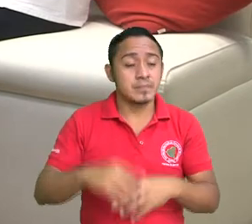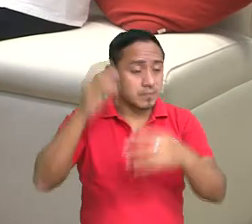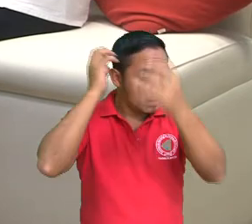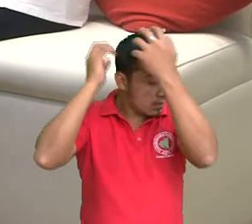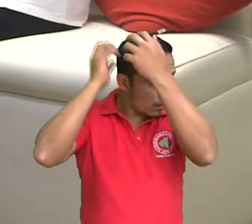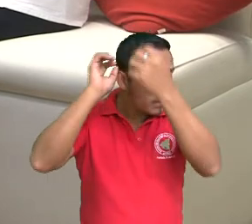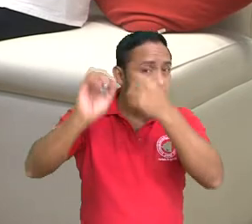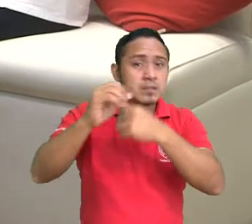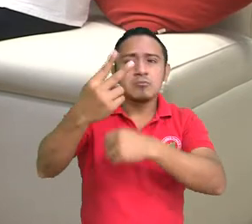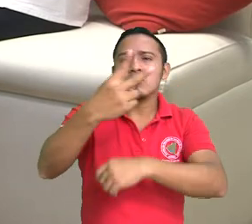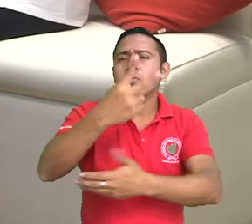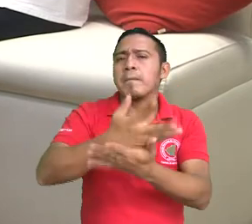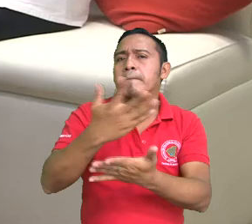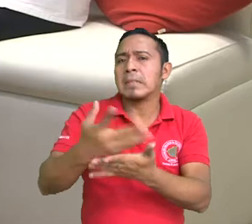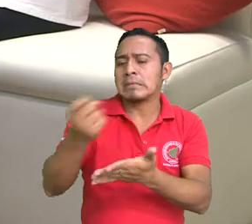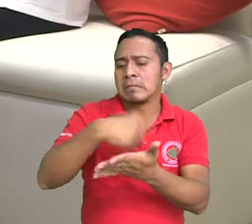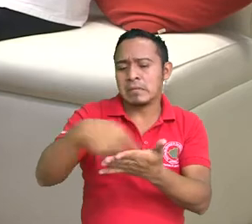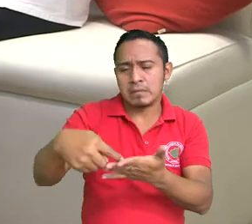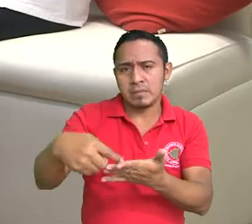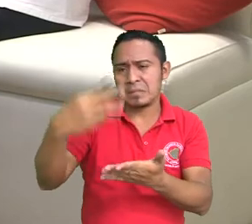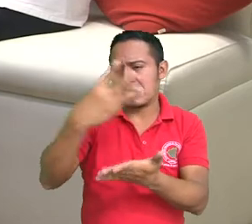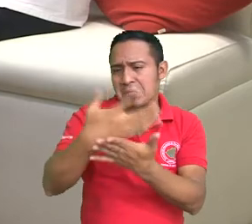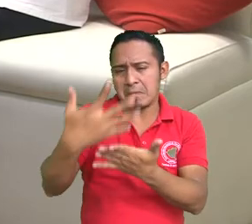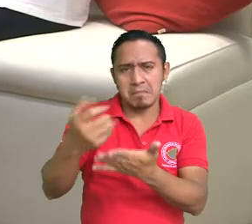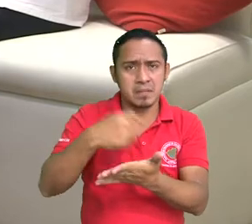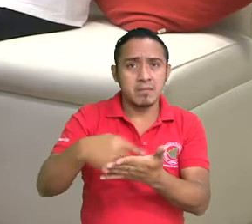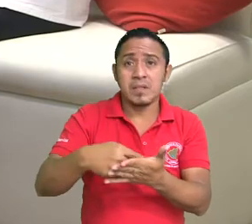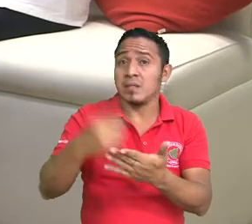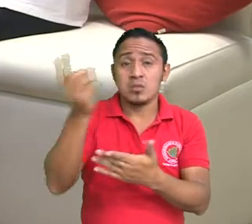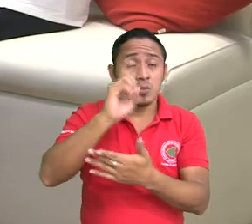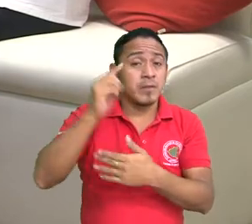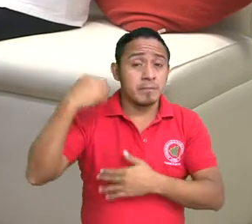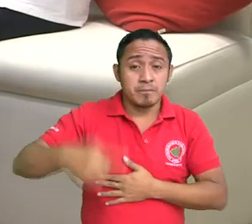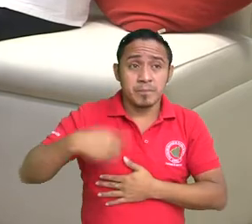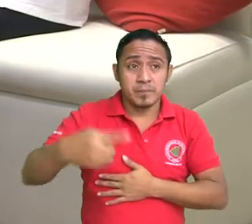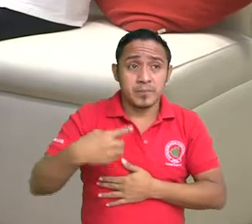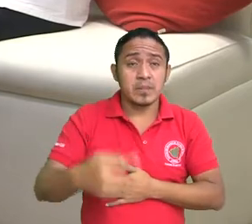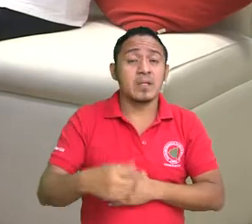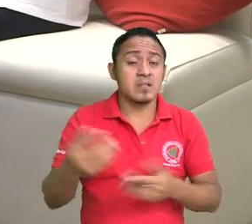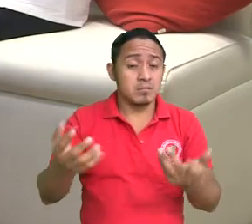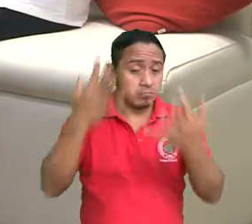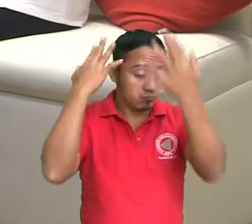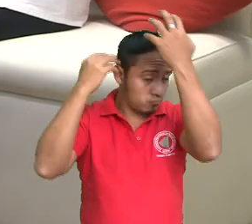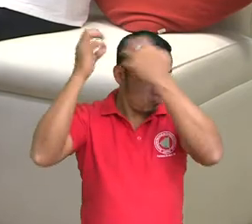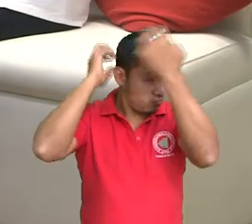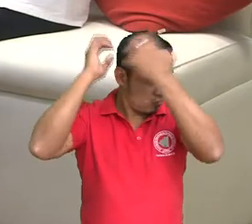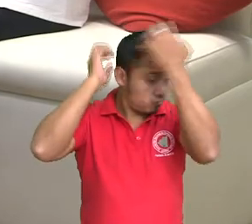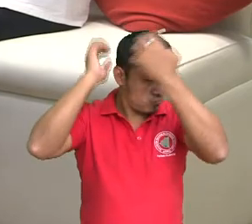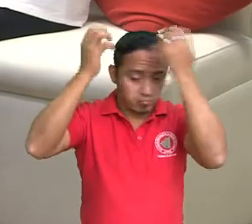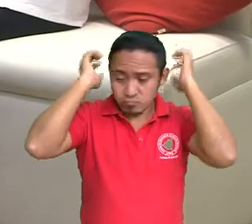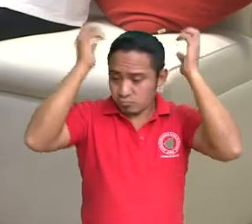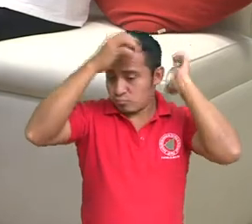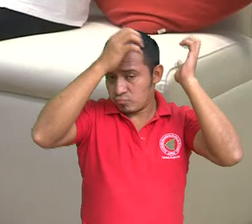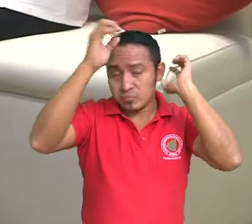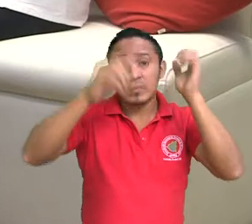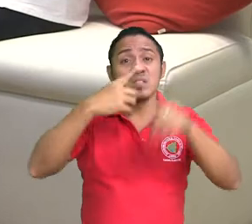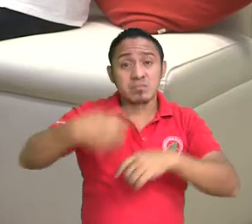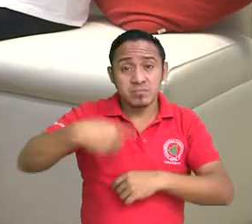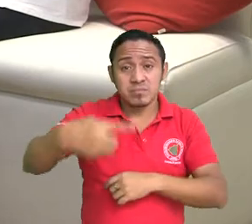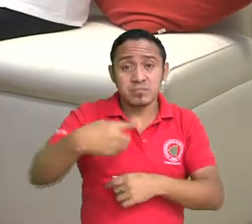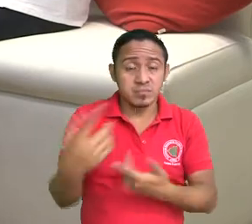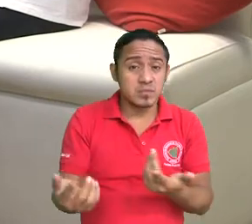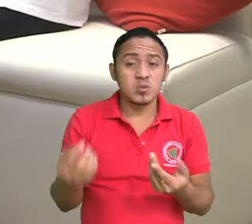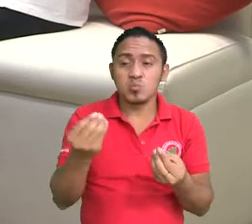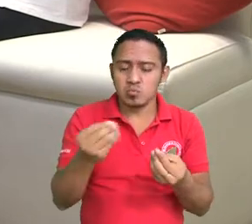cabello hay que lavarlo 2 o 3 veces a la semana. No. Es diario. Es la niña tiene que lavarse diario su cabello. Diariamente por la producción del